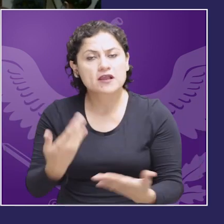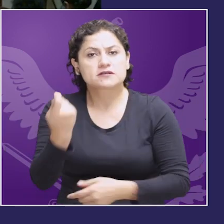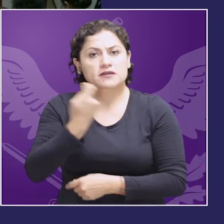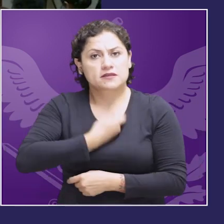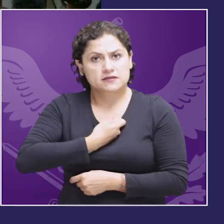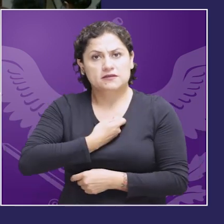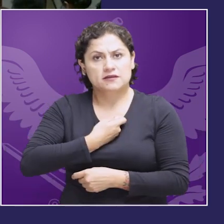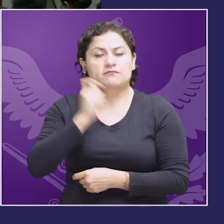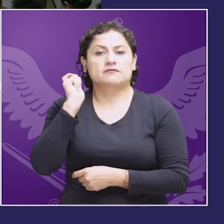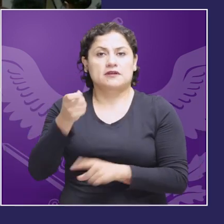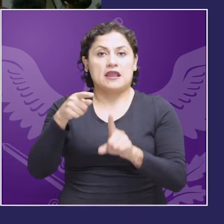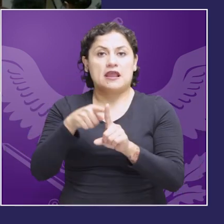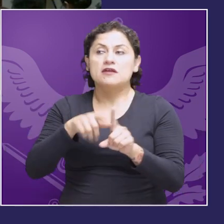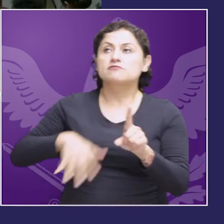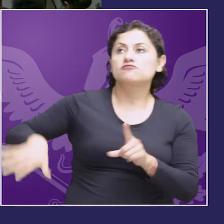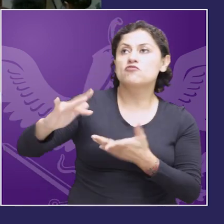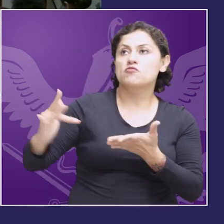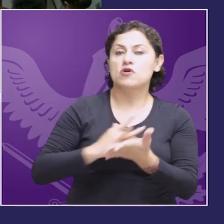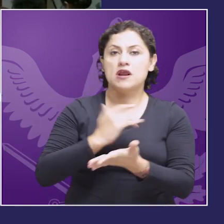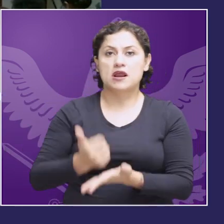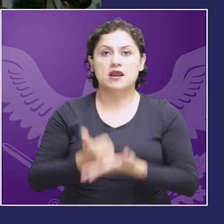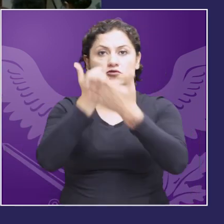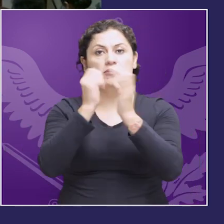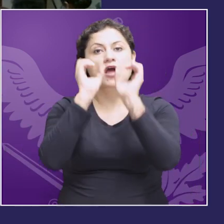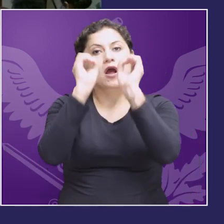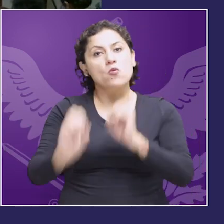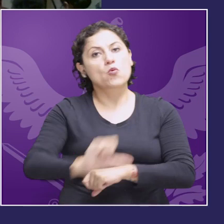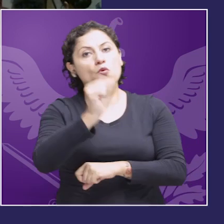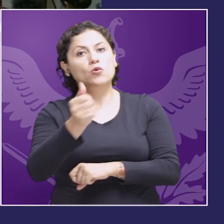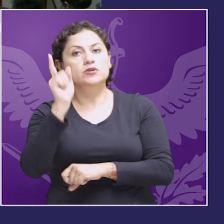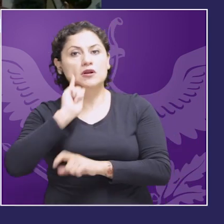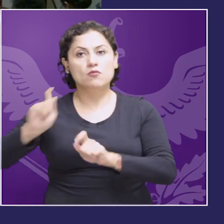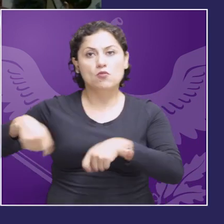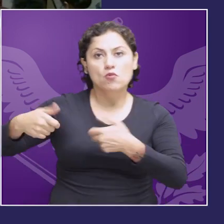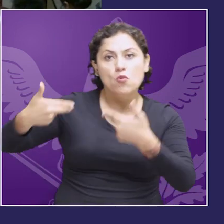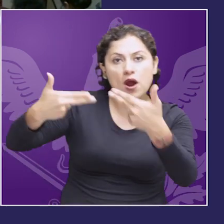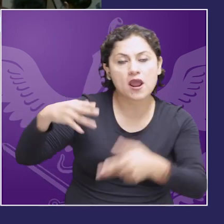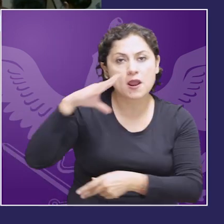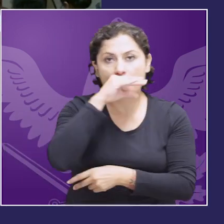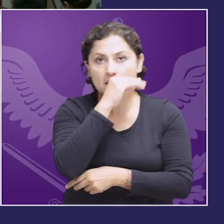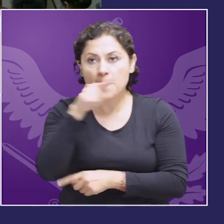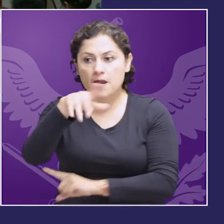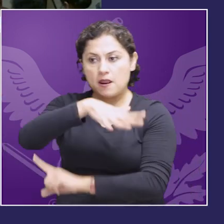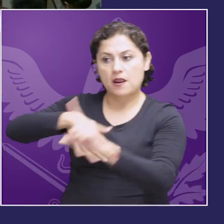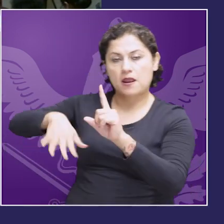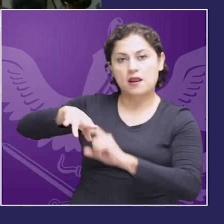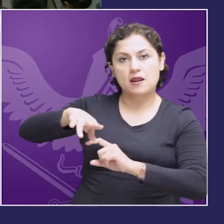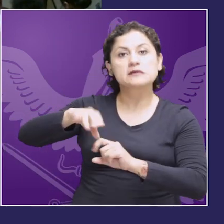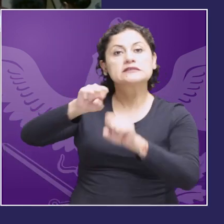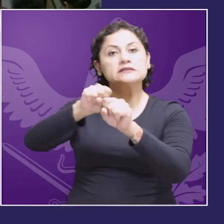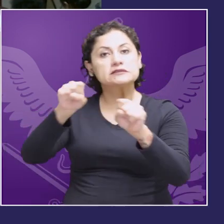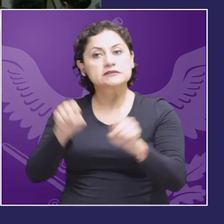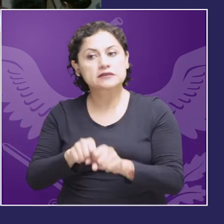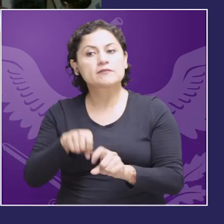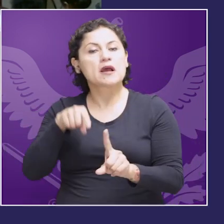estructural puede considerar que el servicio al que se acerca esté implementado precisamente para ella. No es